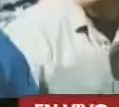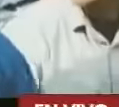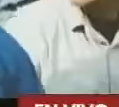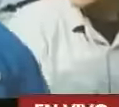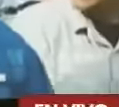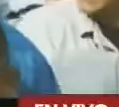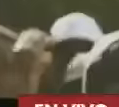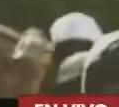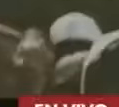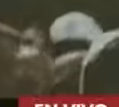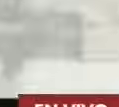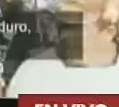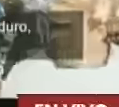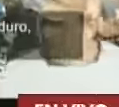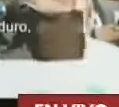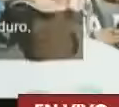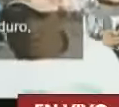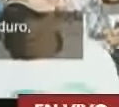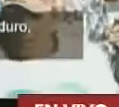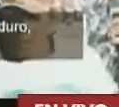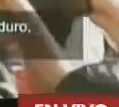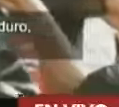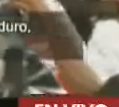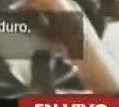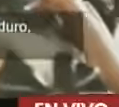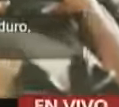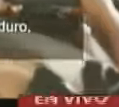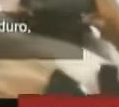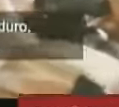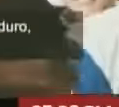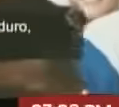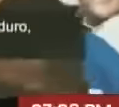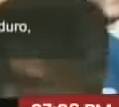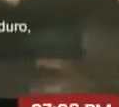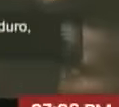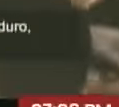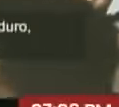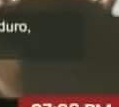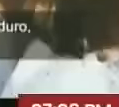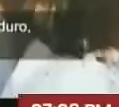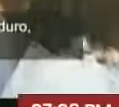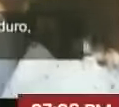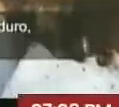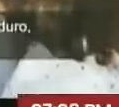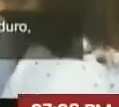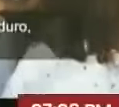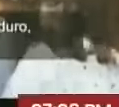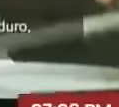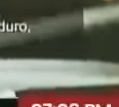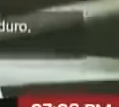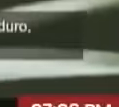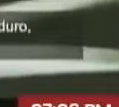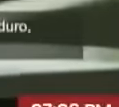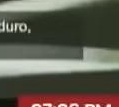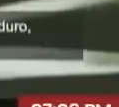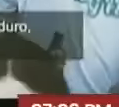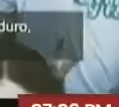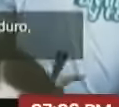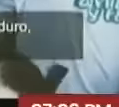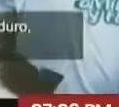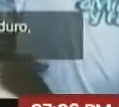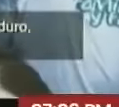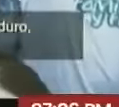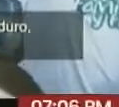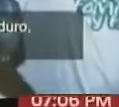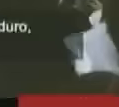Miércoles. El presidente de la República Bolivariana de Venezuela, Nicolás Maduro, fue proclamado protector de